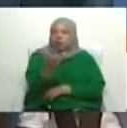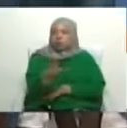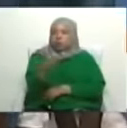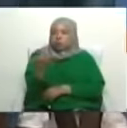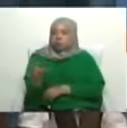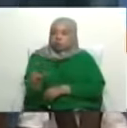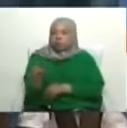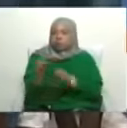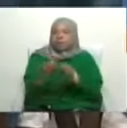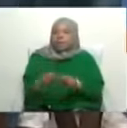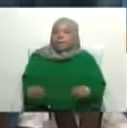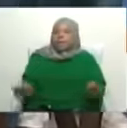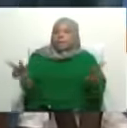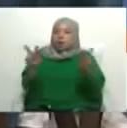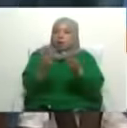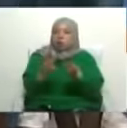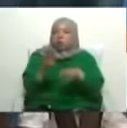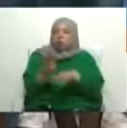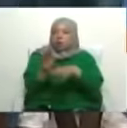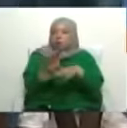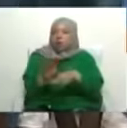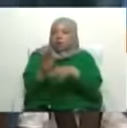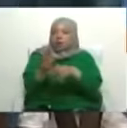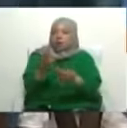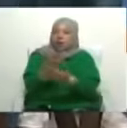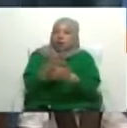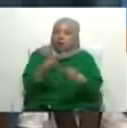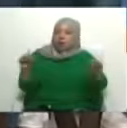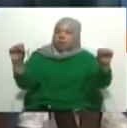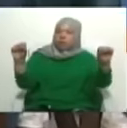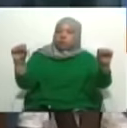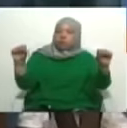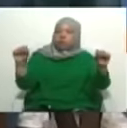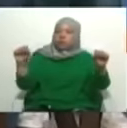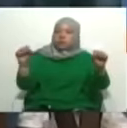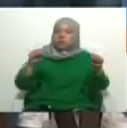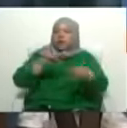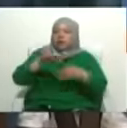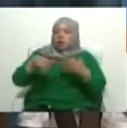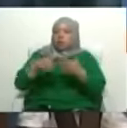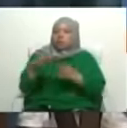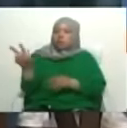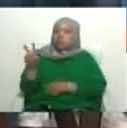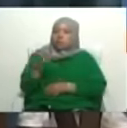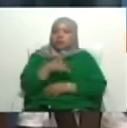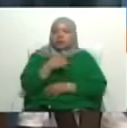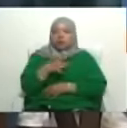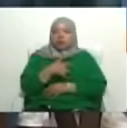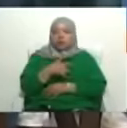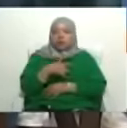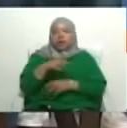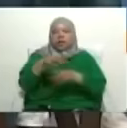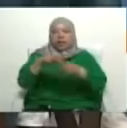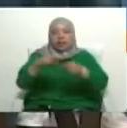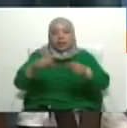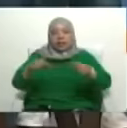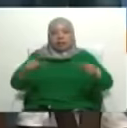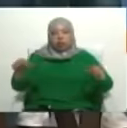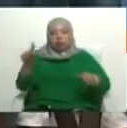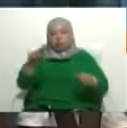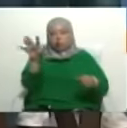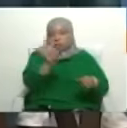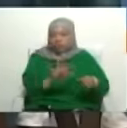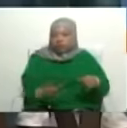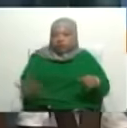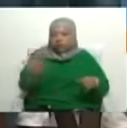culturales, resguardar y proteger la soberanía, la nacionalidad, la integridad territorial, la